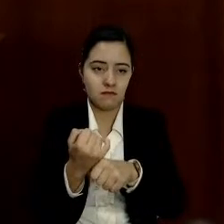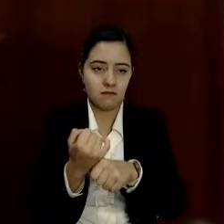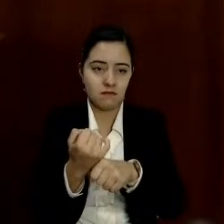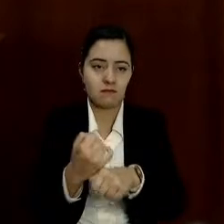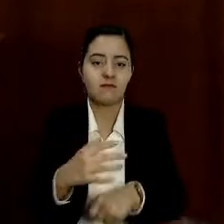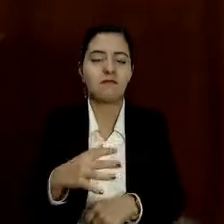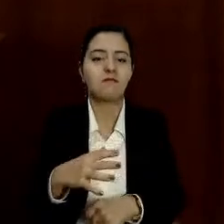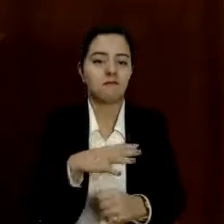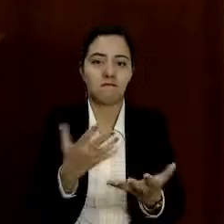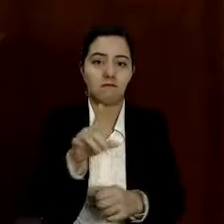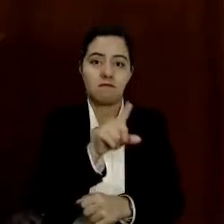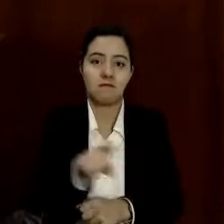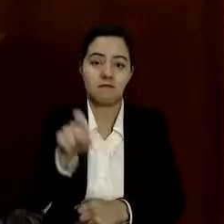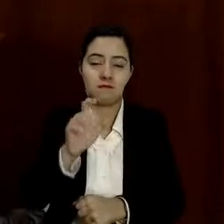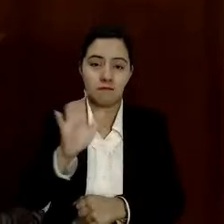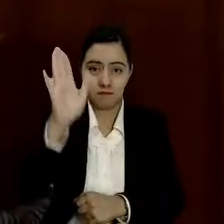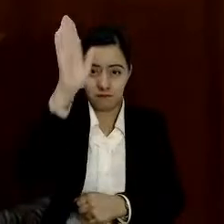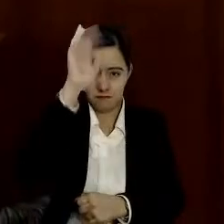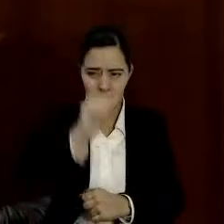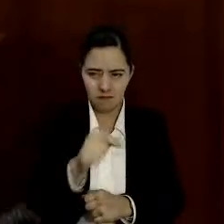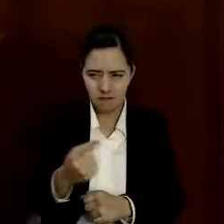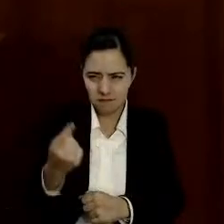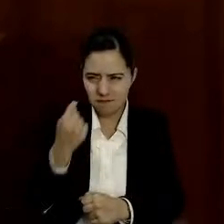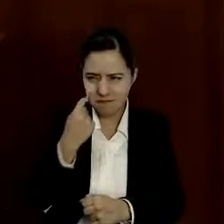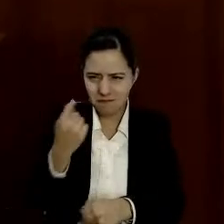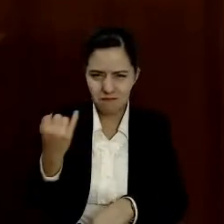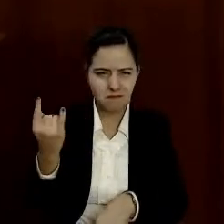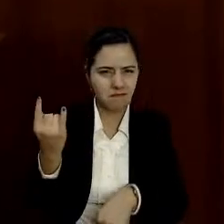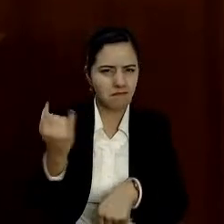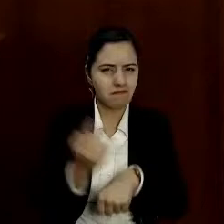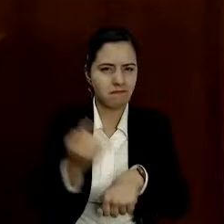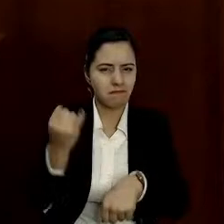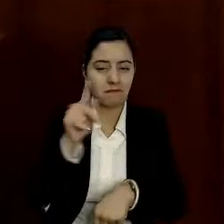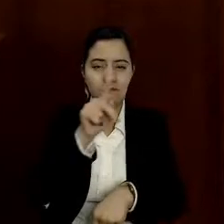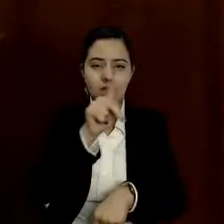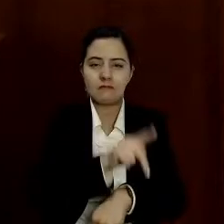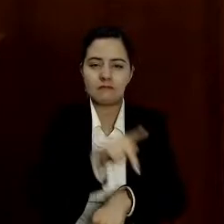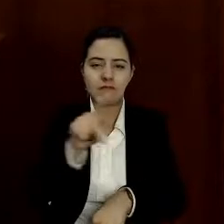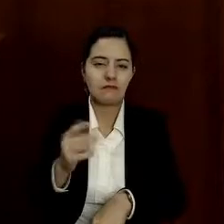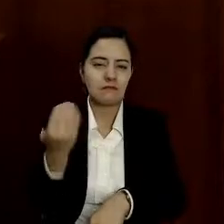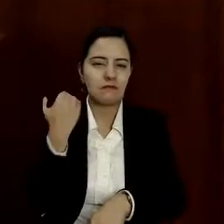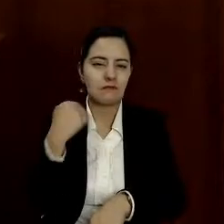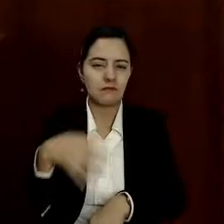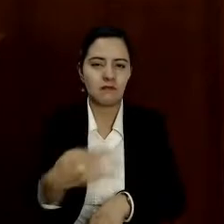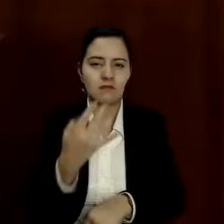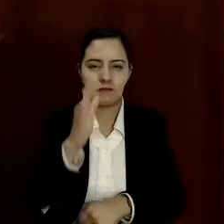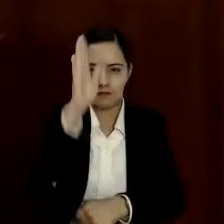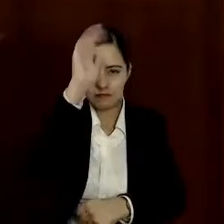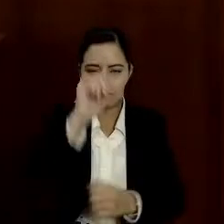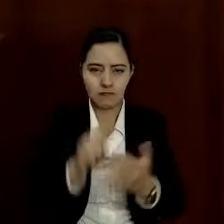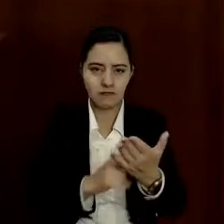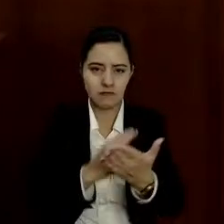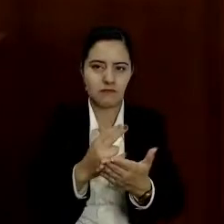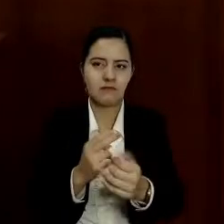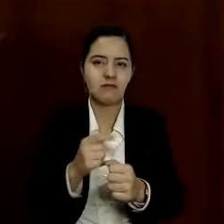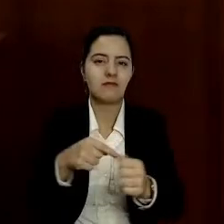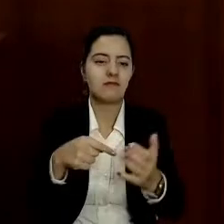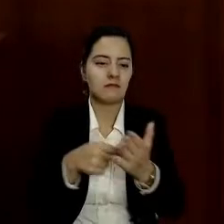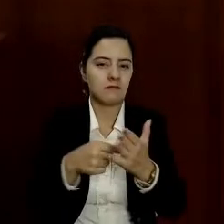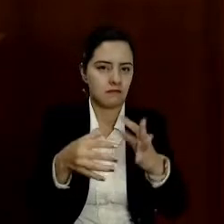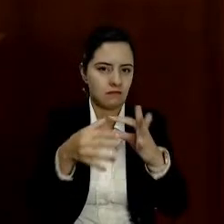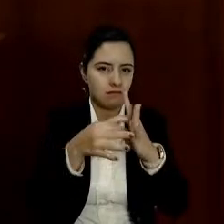100 contratos fraudulentos similares a los 14 que se describieron en el libro de la